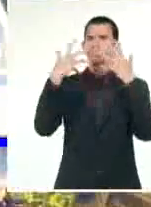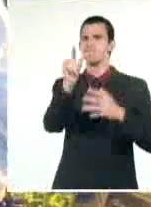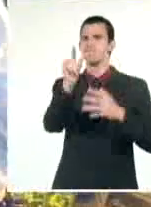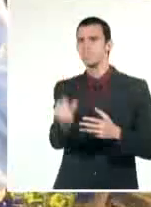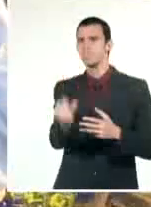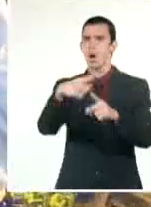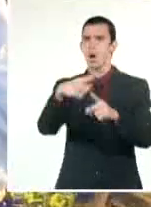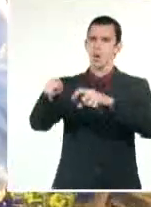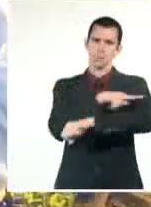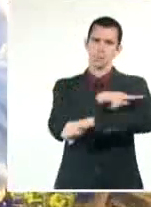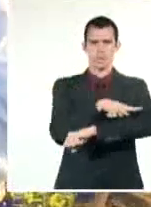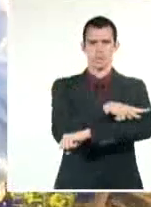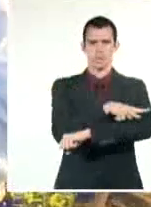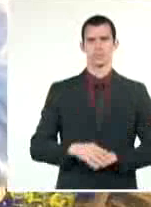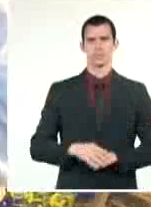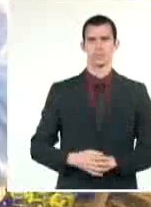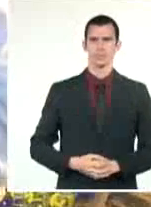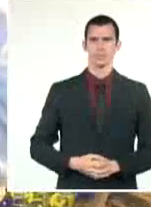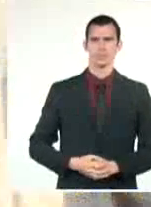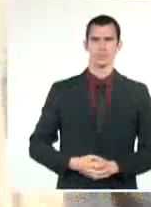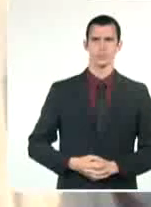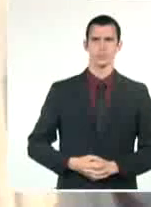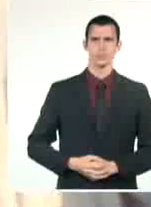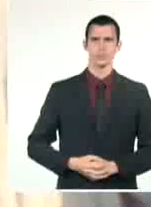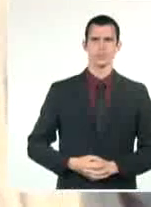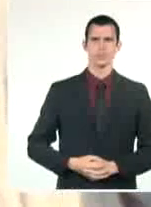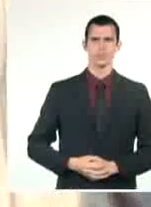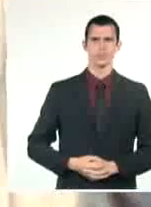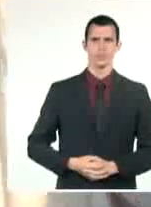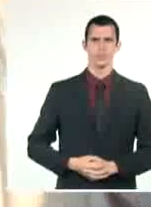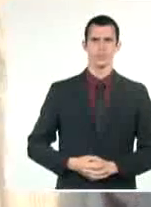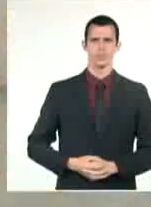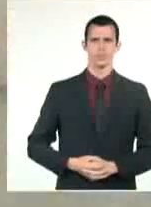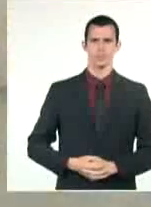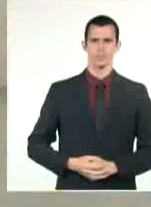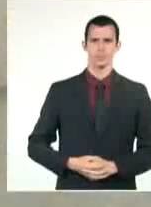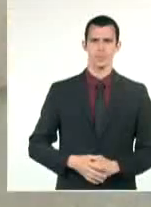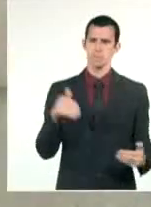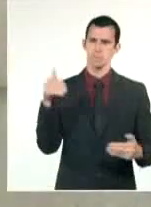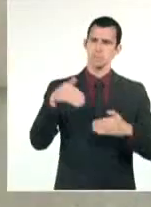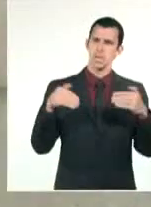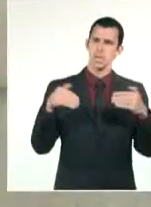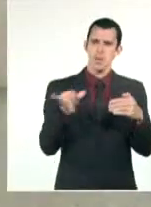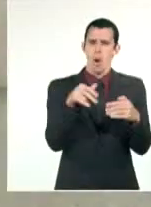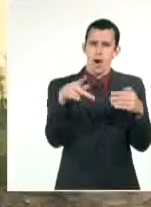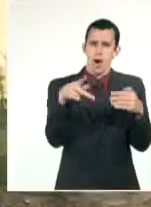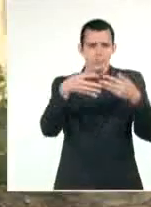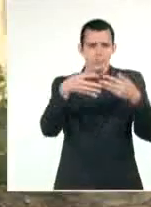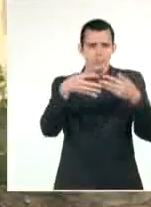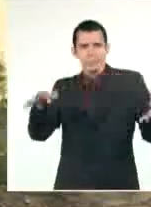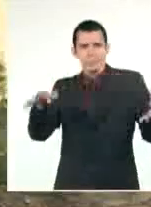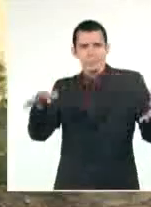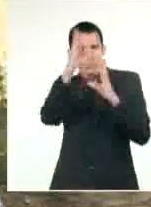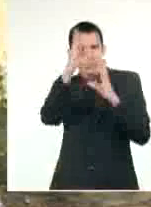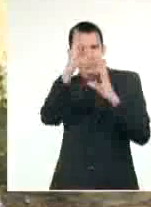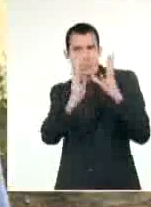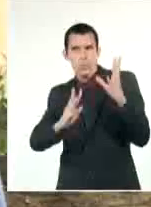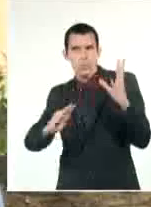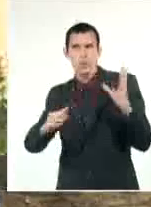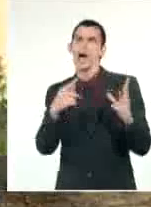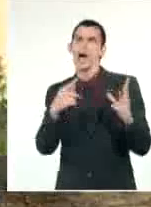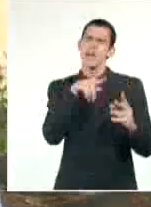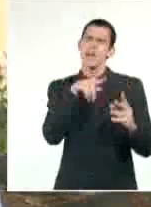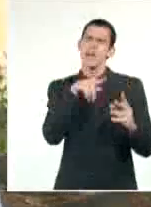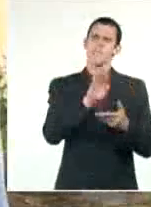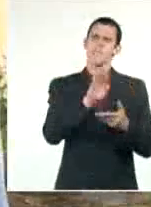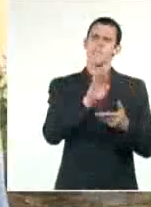vinculadas con la mayor de las Antillas. A la develación del busto asistieron representantes del Cuerpo Diplomático de Bulgaria, acreditados en